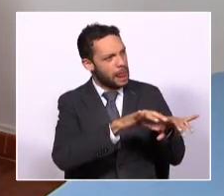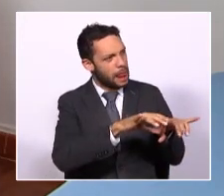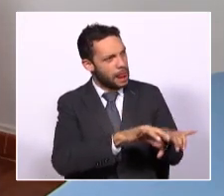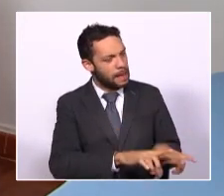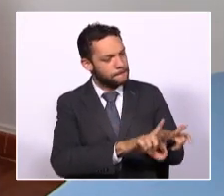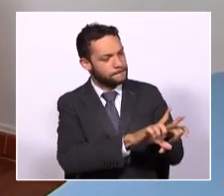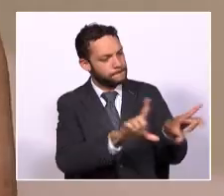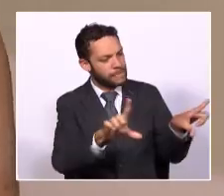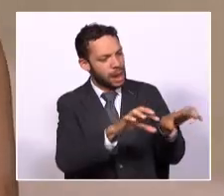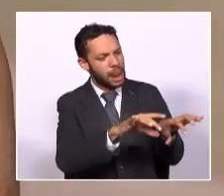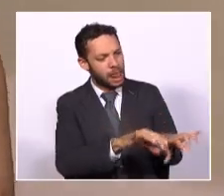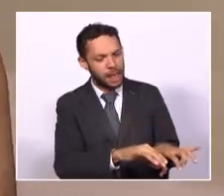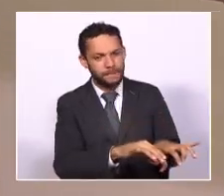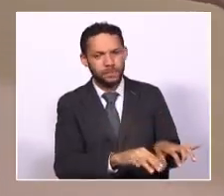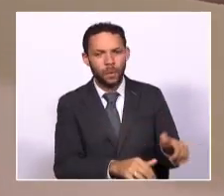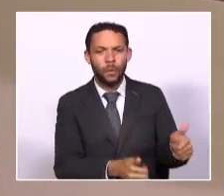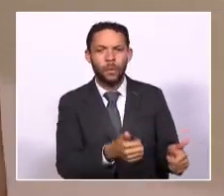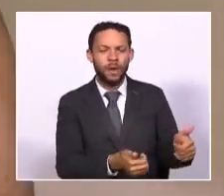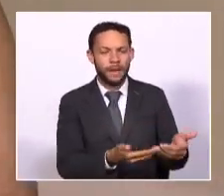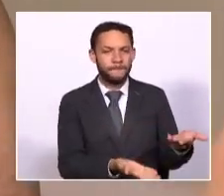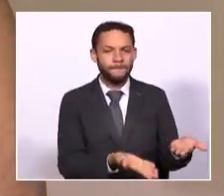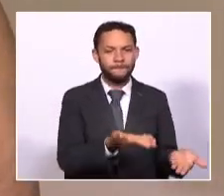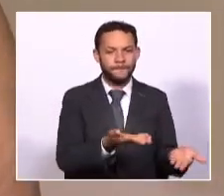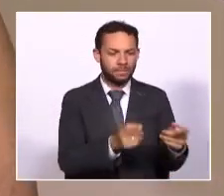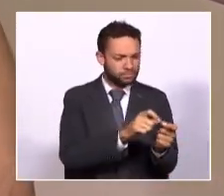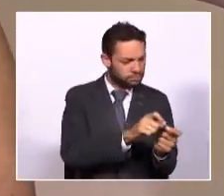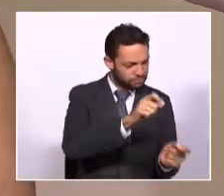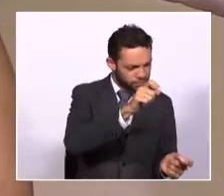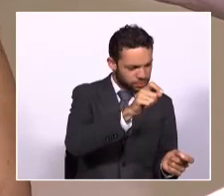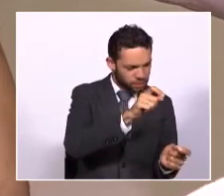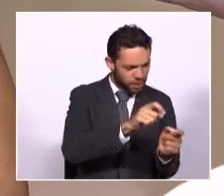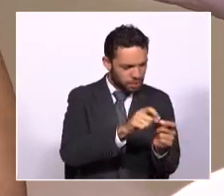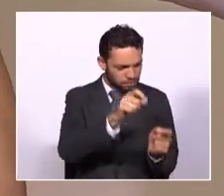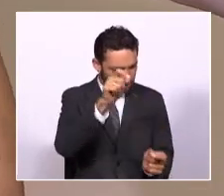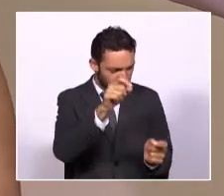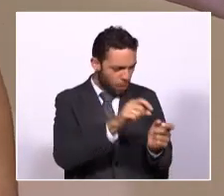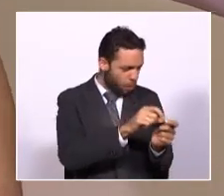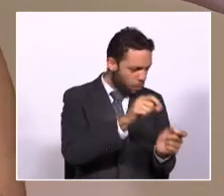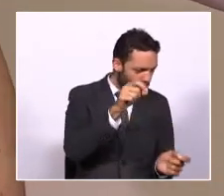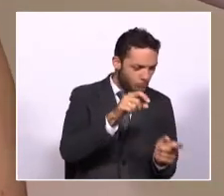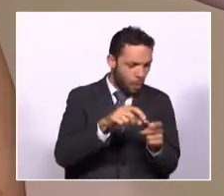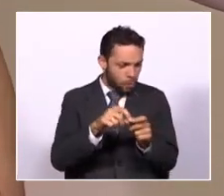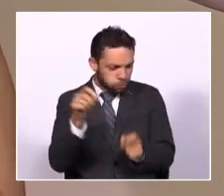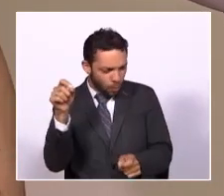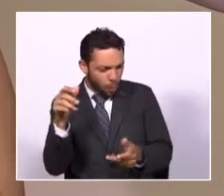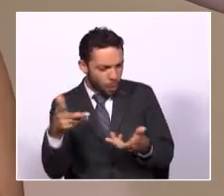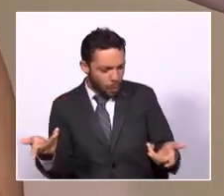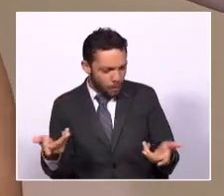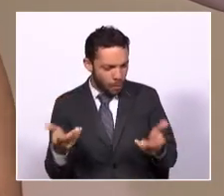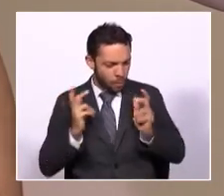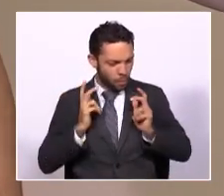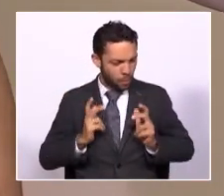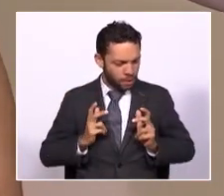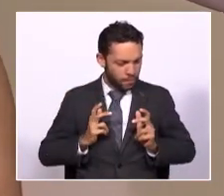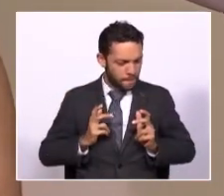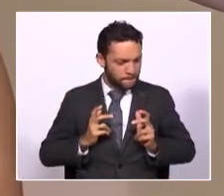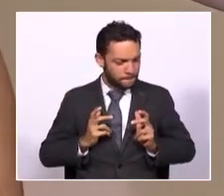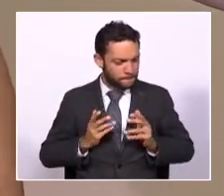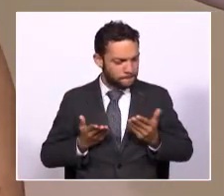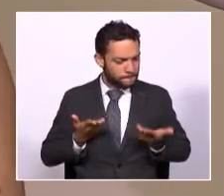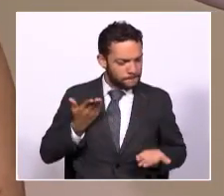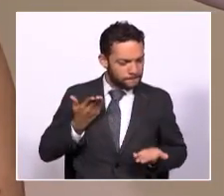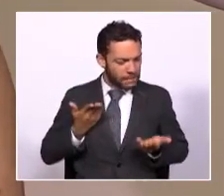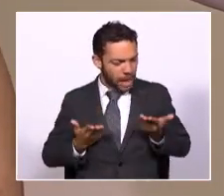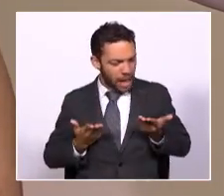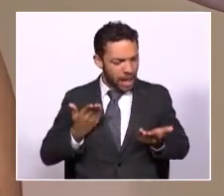que nos permite medir el ángulo que está desplazado o el ángulo que está en desbalance con